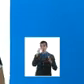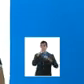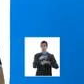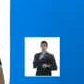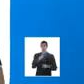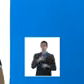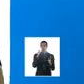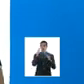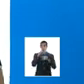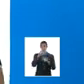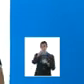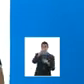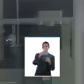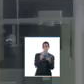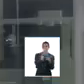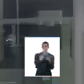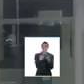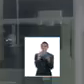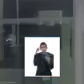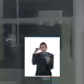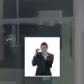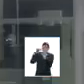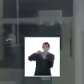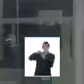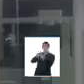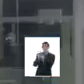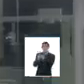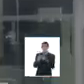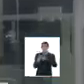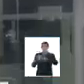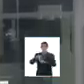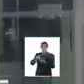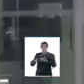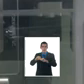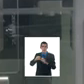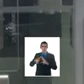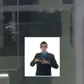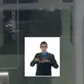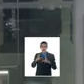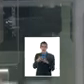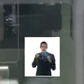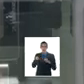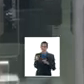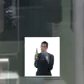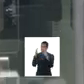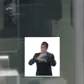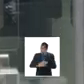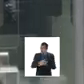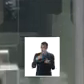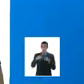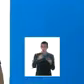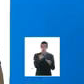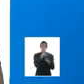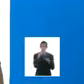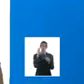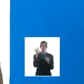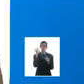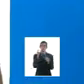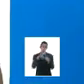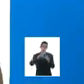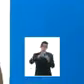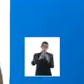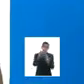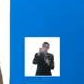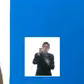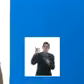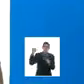con la escasez de vidrio que había a nivel internacional. Ya llegó ese material de envase, ya se restableció la producción en esas